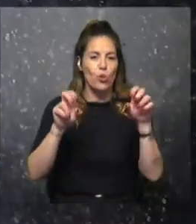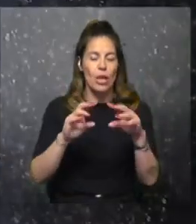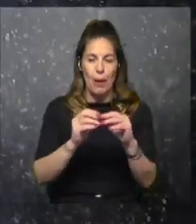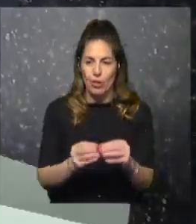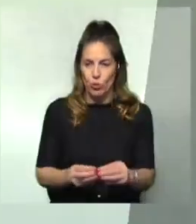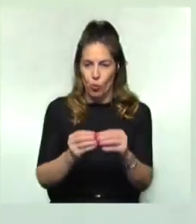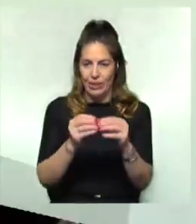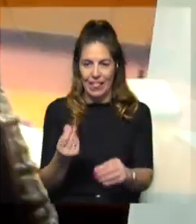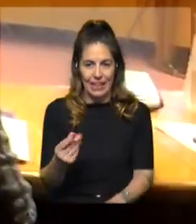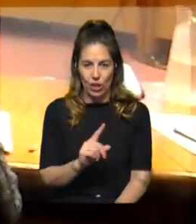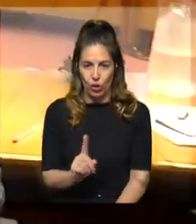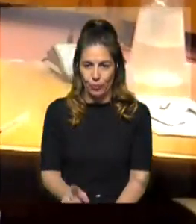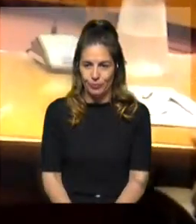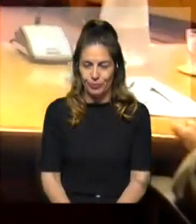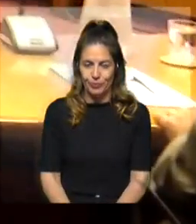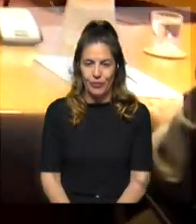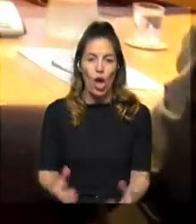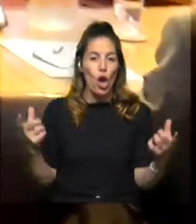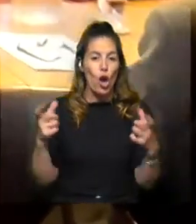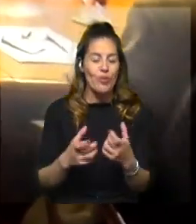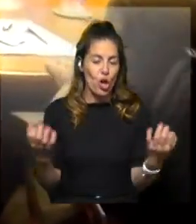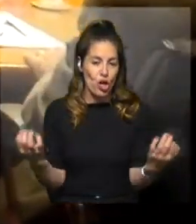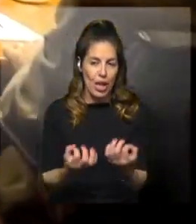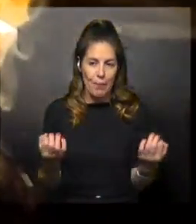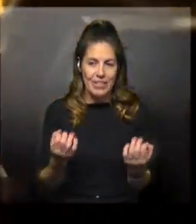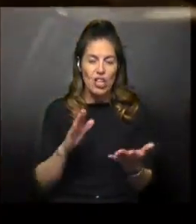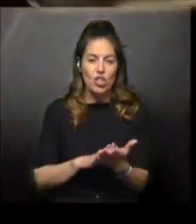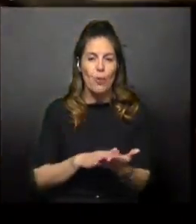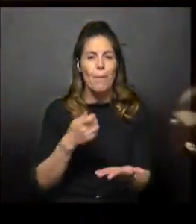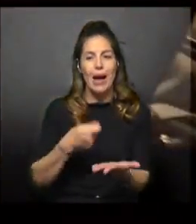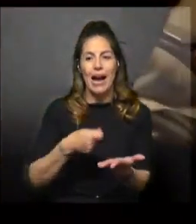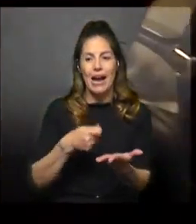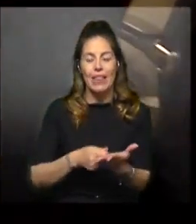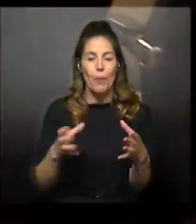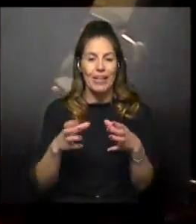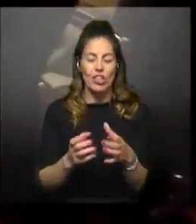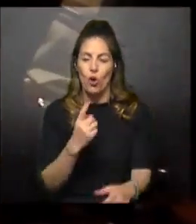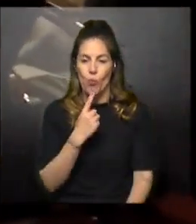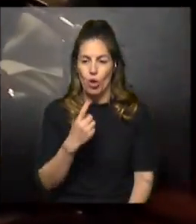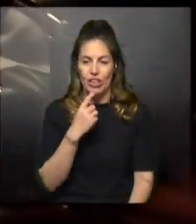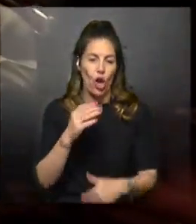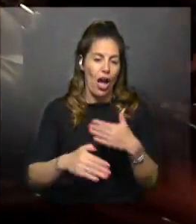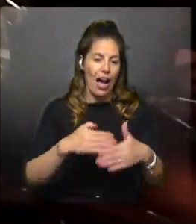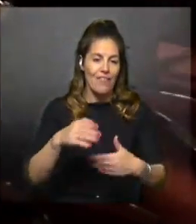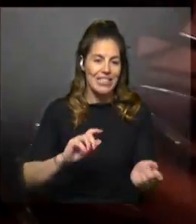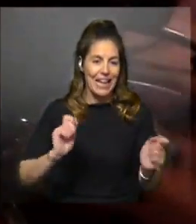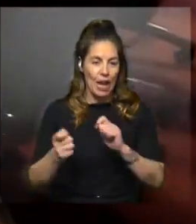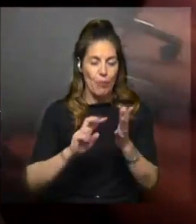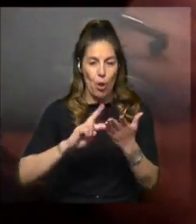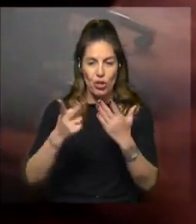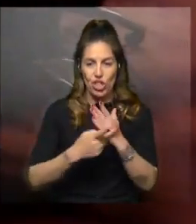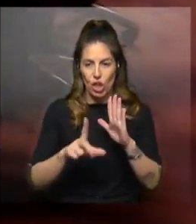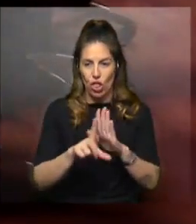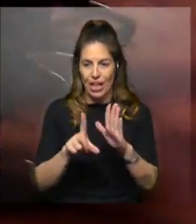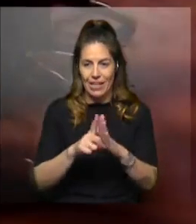presupuestal. La Comisión Especial sobre Financiamiento de los Partidos Políticos avanza en cambios al proyecto de ley